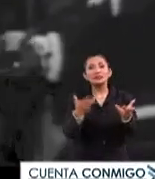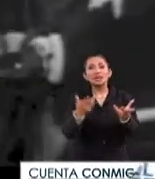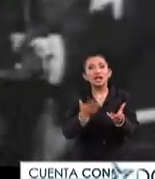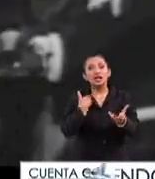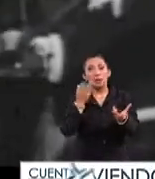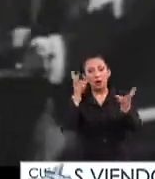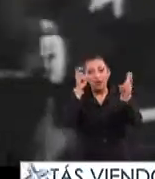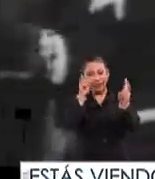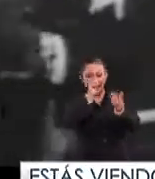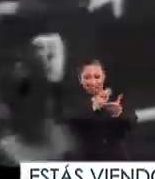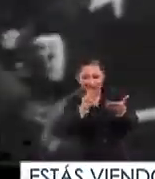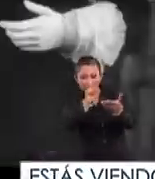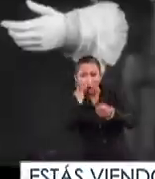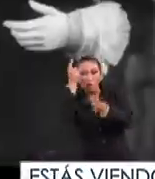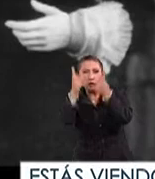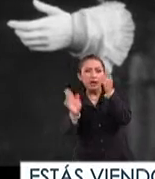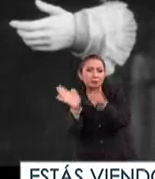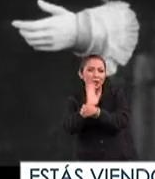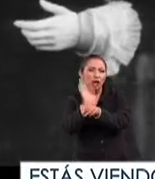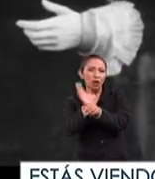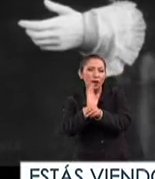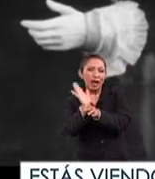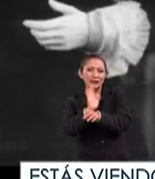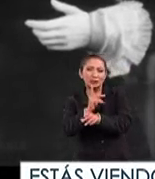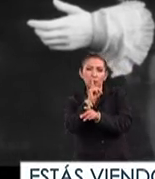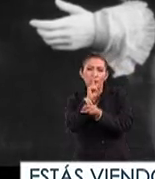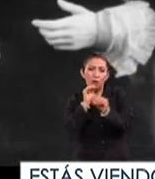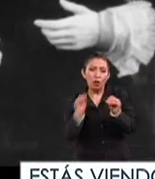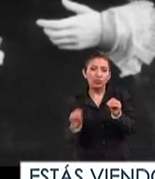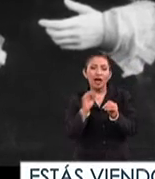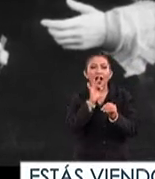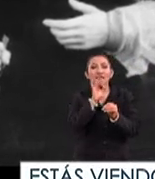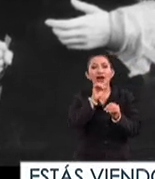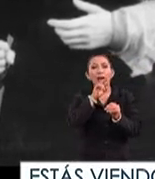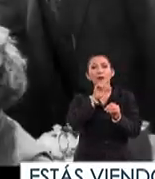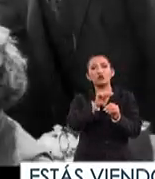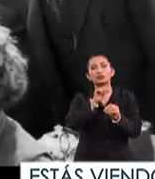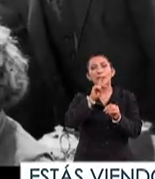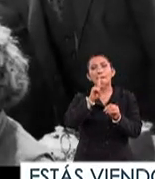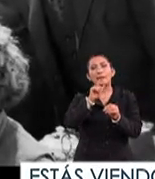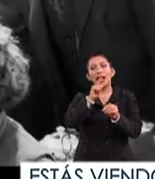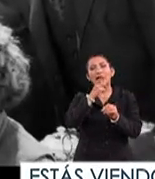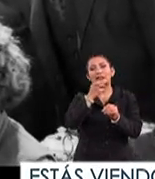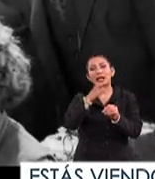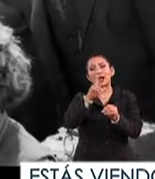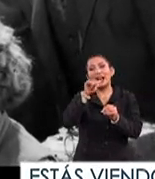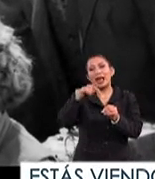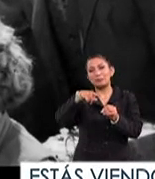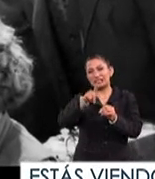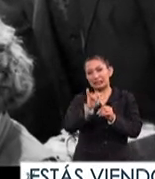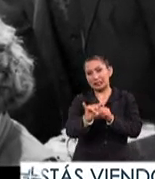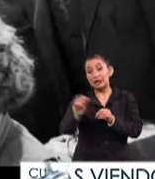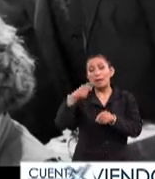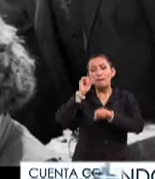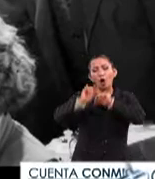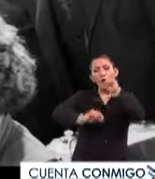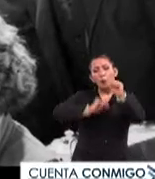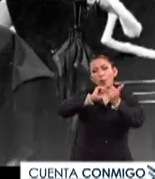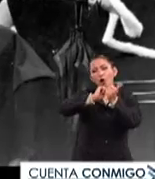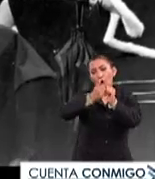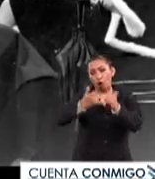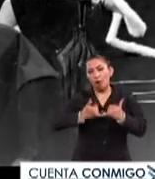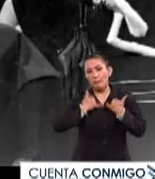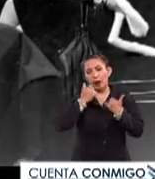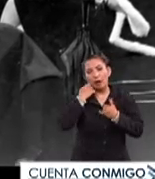los intertítulos de varias películas del cine mudo en la Famous Players Lasky, lo que provocó que poco a poco